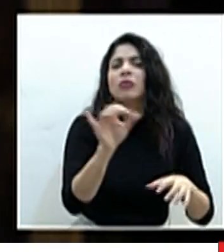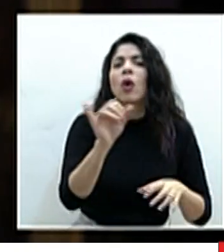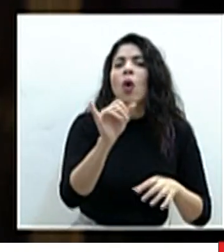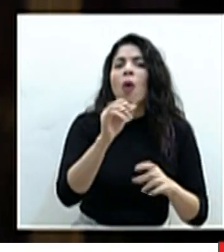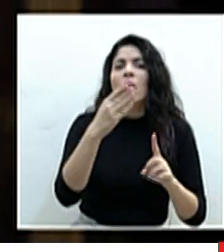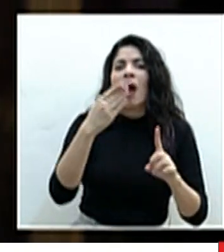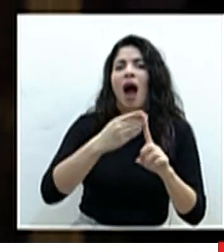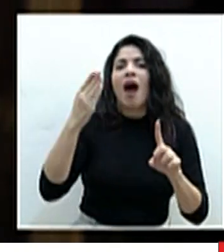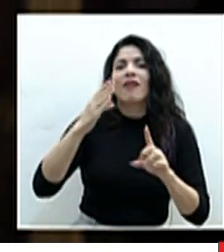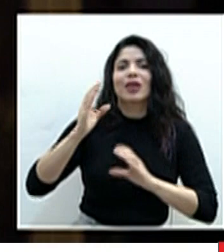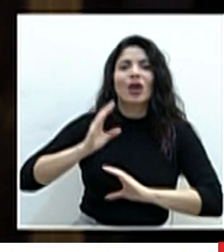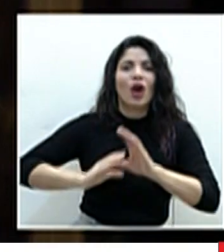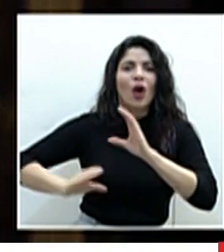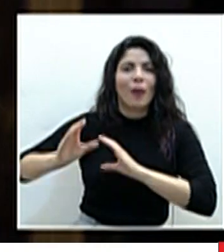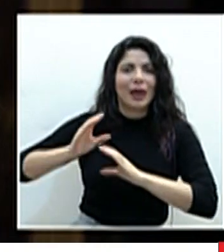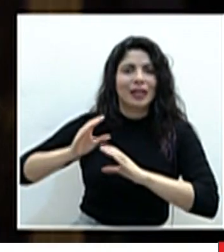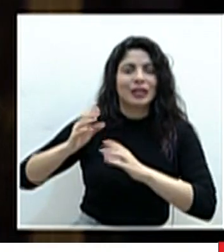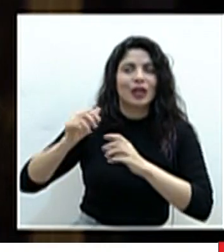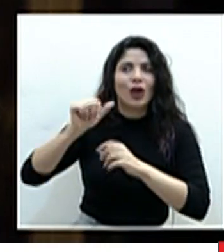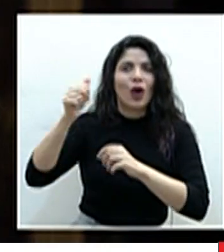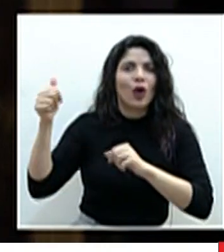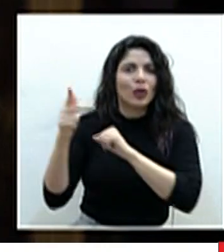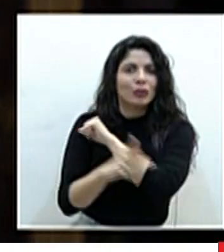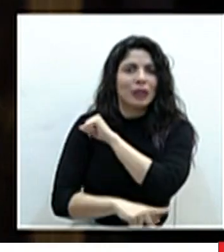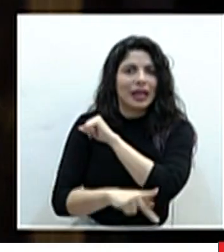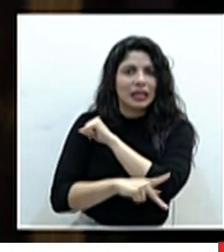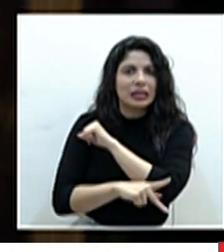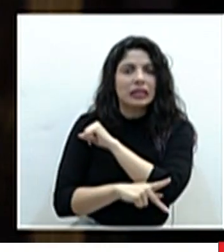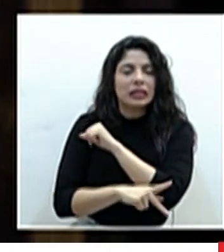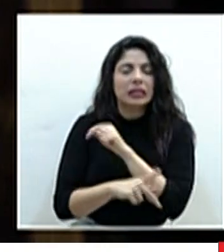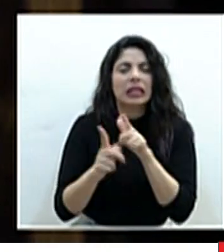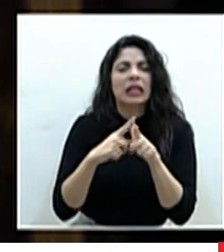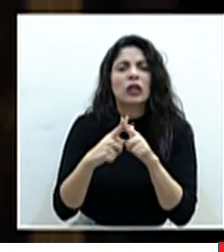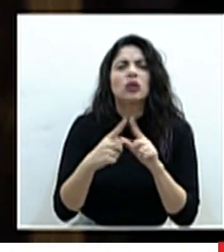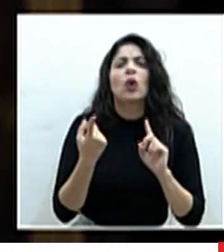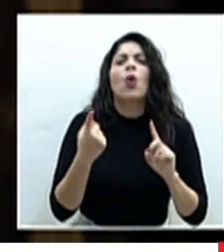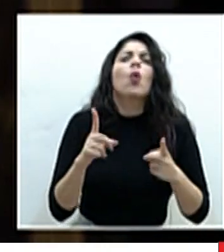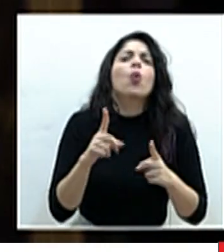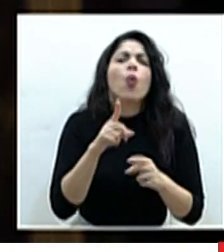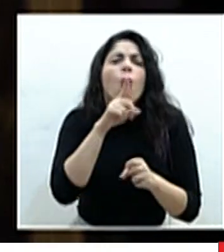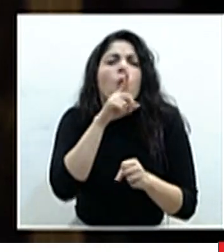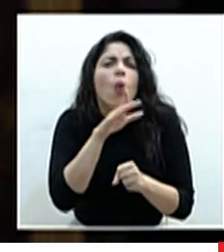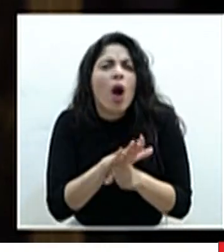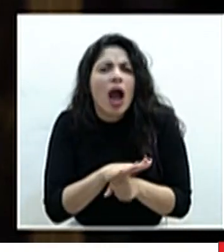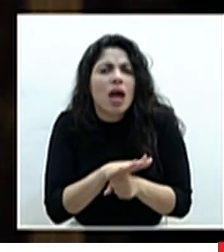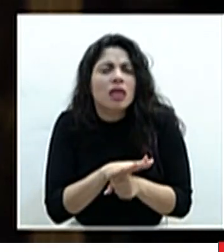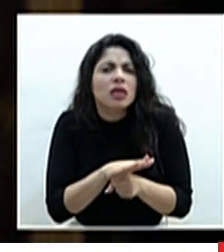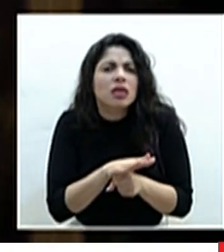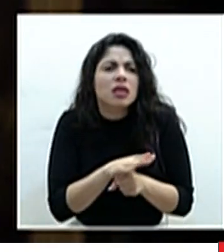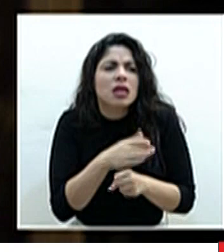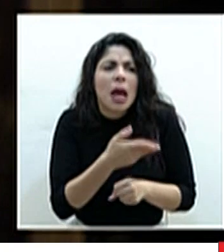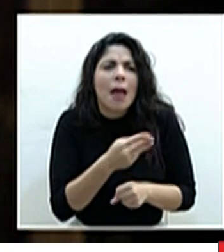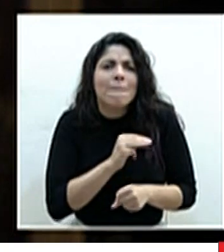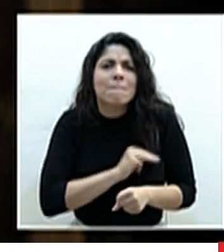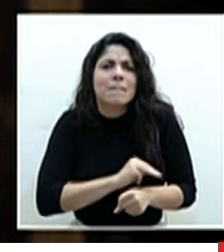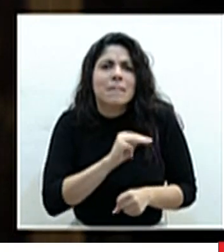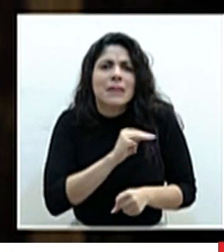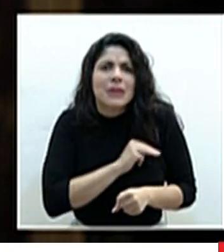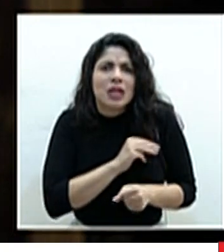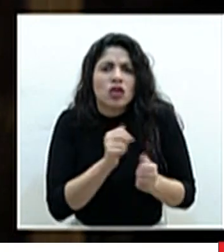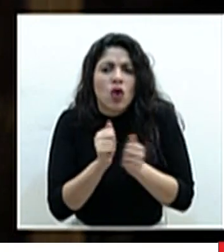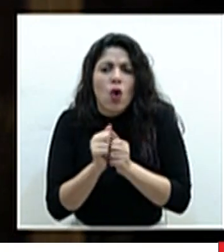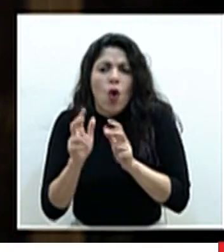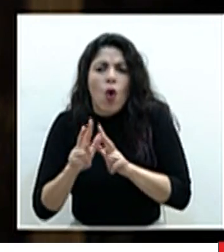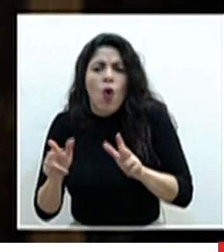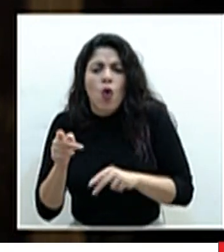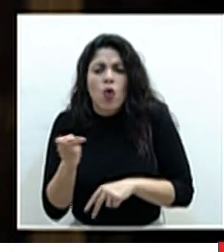la relación comercial bilateral. ¿Qué garantía de cierta seguridad a la misión que se va a emprender con la ONU